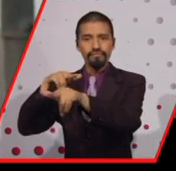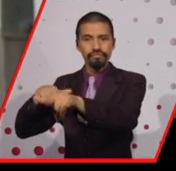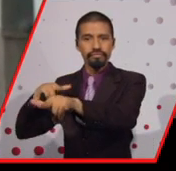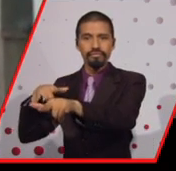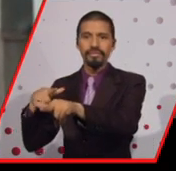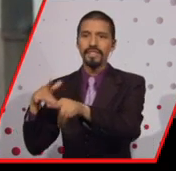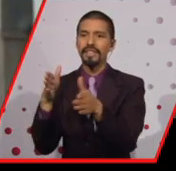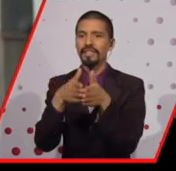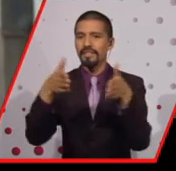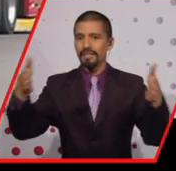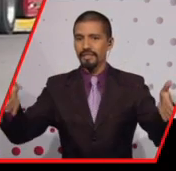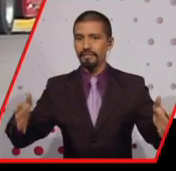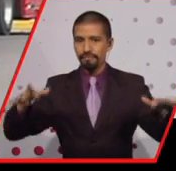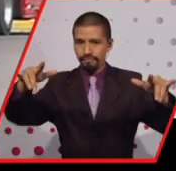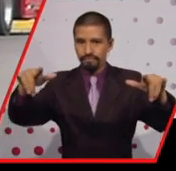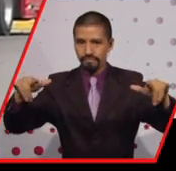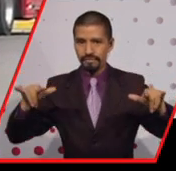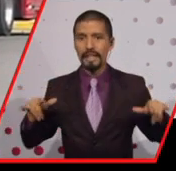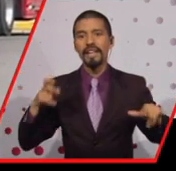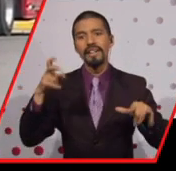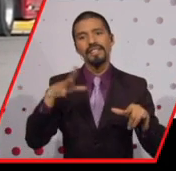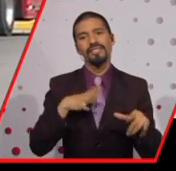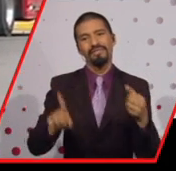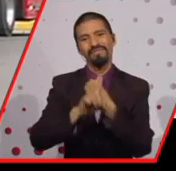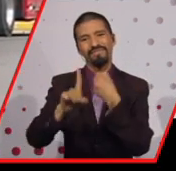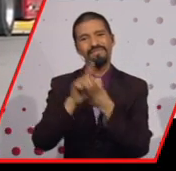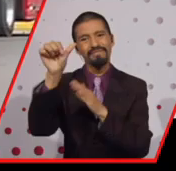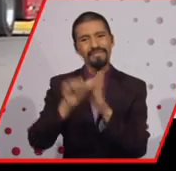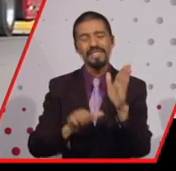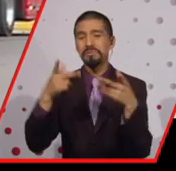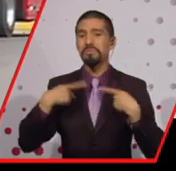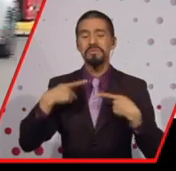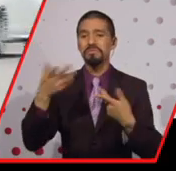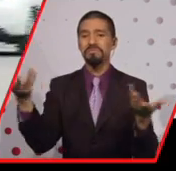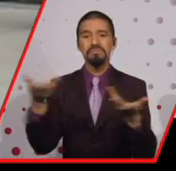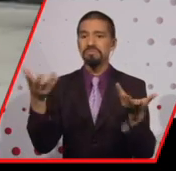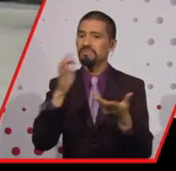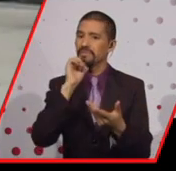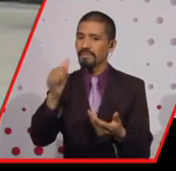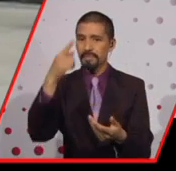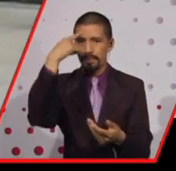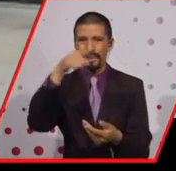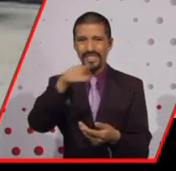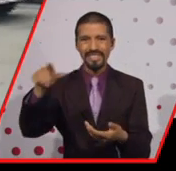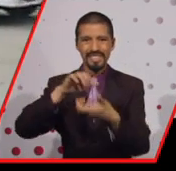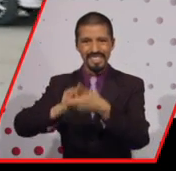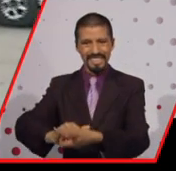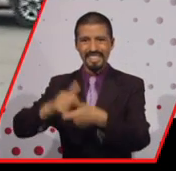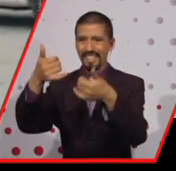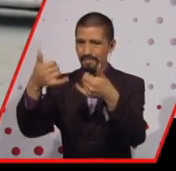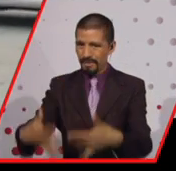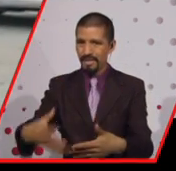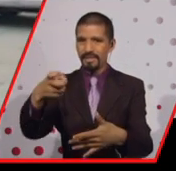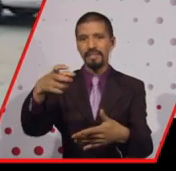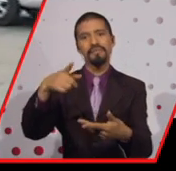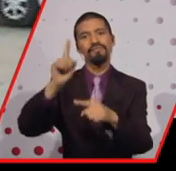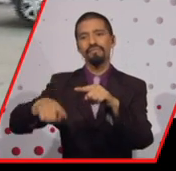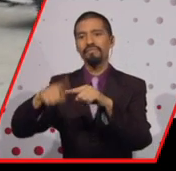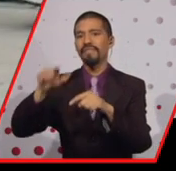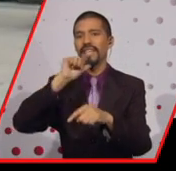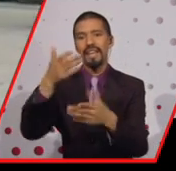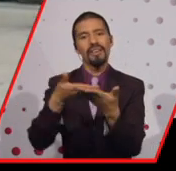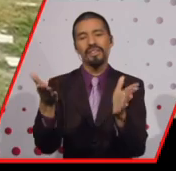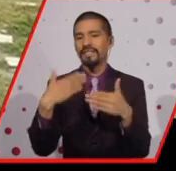a cada lado de la banqueta. Esta situación tiene varios meses y nadie hace nada por retirar los pesados camiones del lugar, haciendo de este ya un